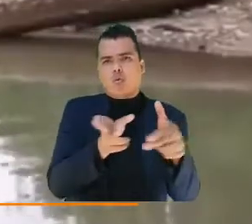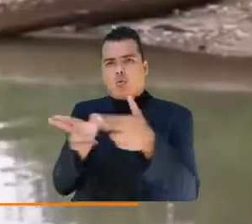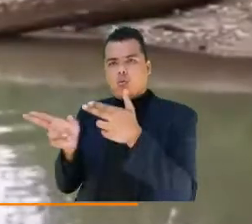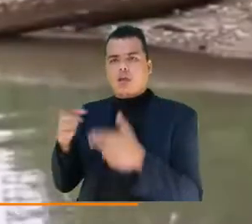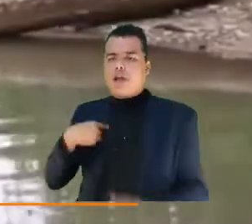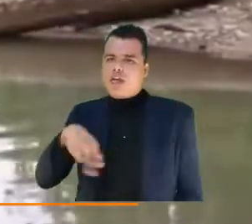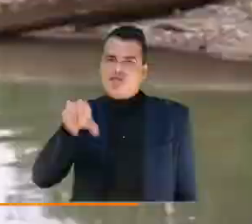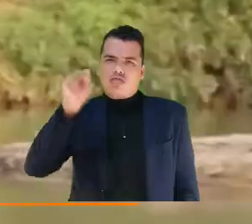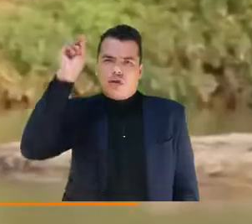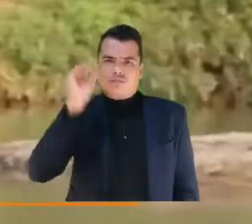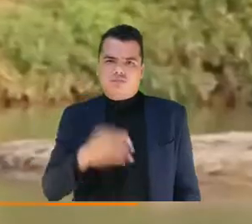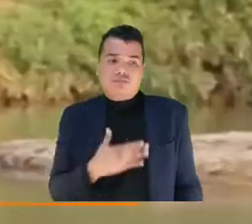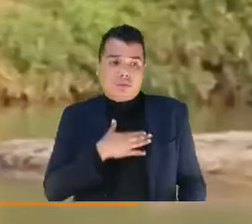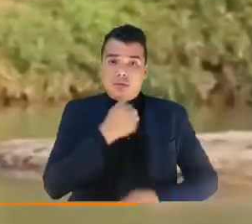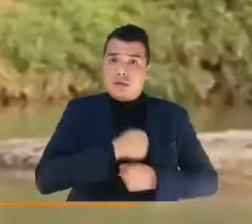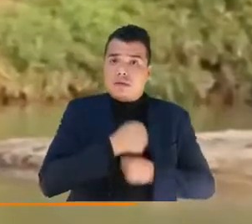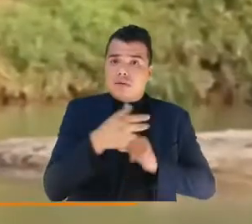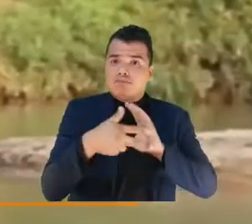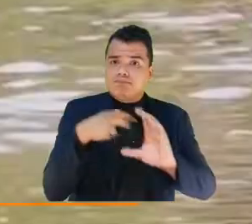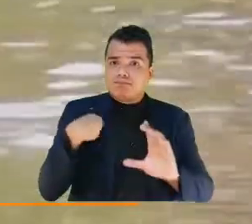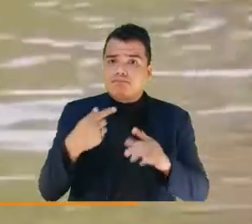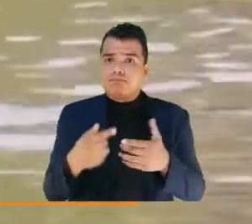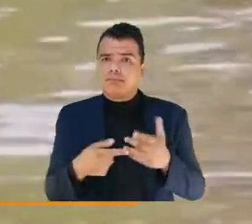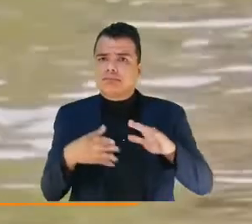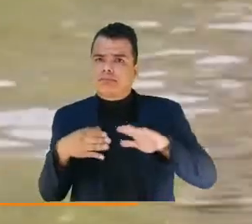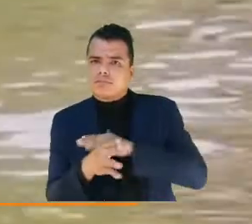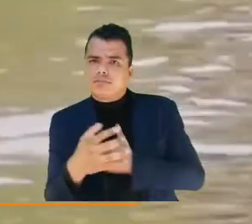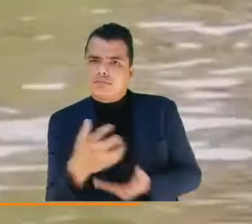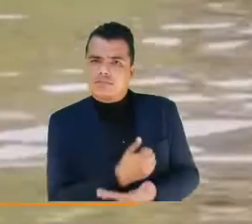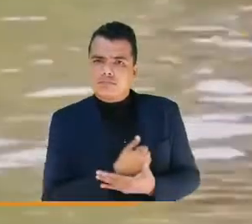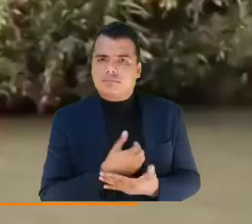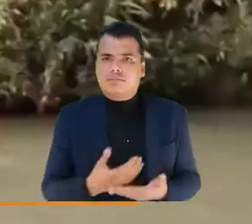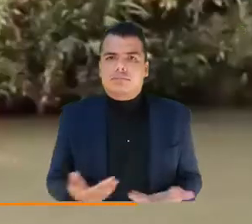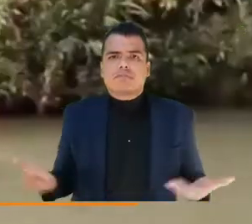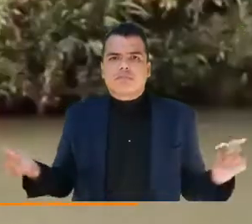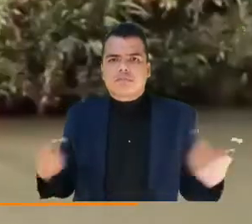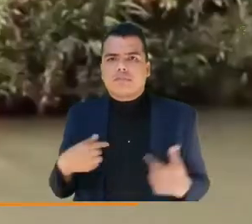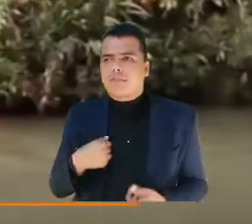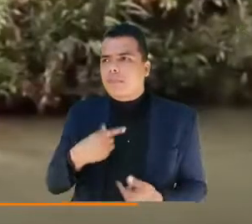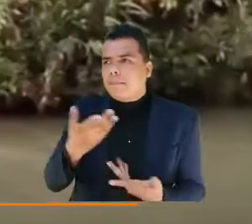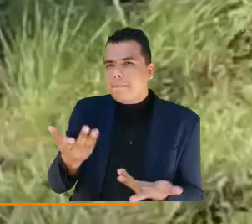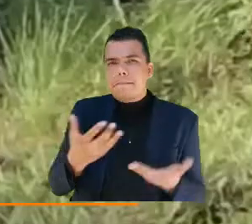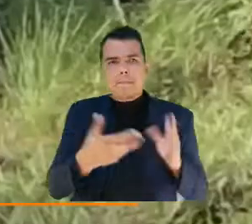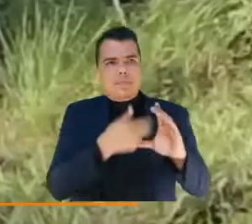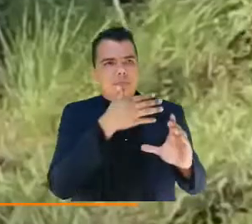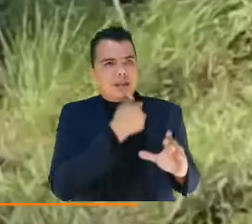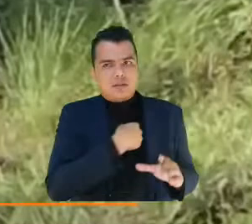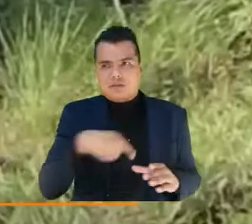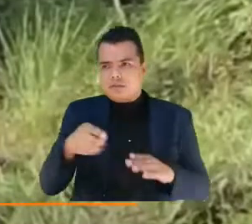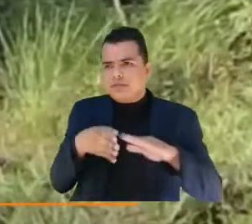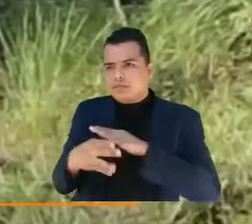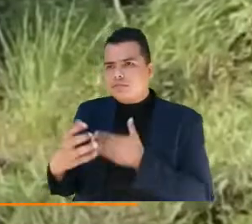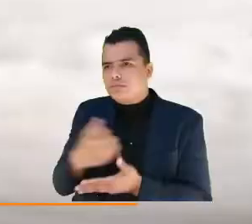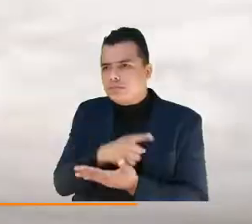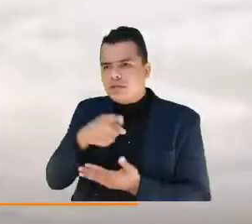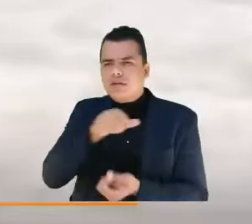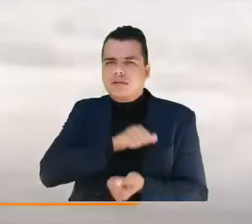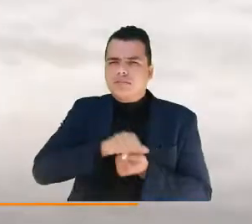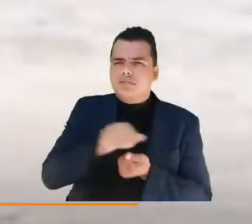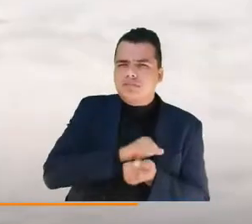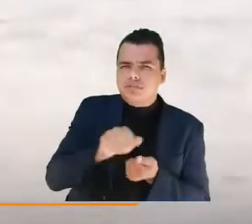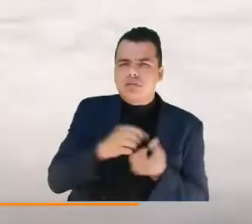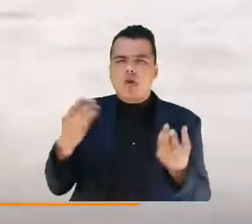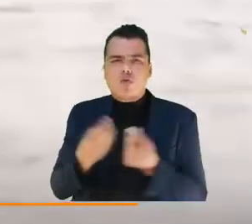que se hace en el río, vivimos de la pesca, si no hay mina, nos vamos a pescar al río, las mujeres van a lavar la ropa,